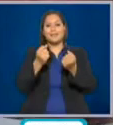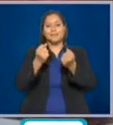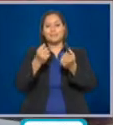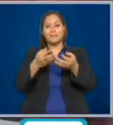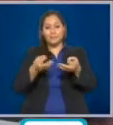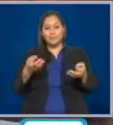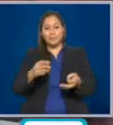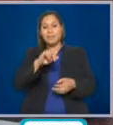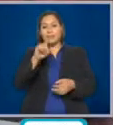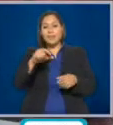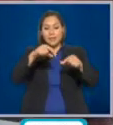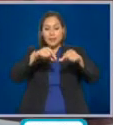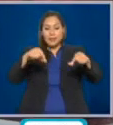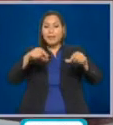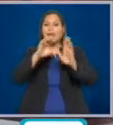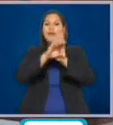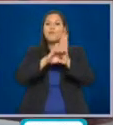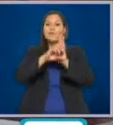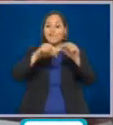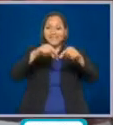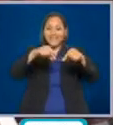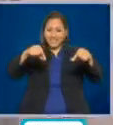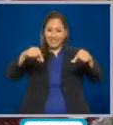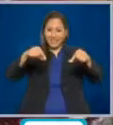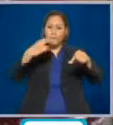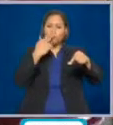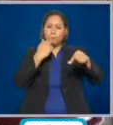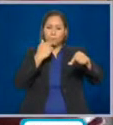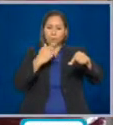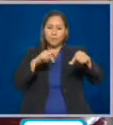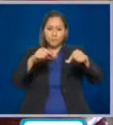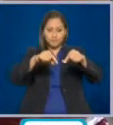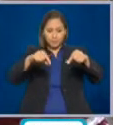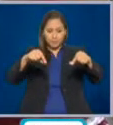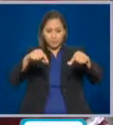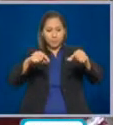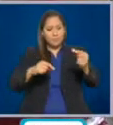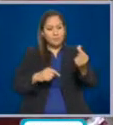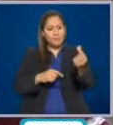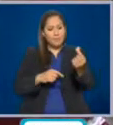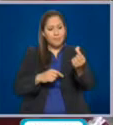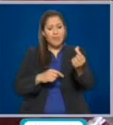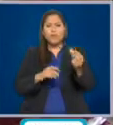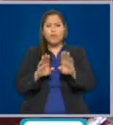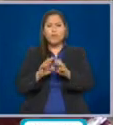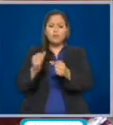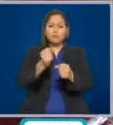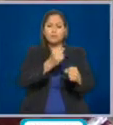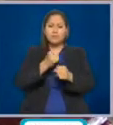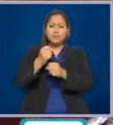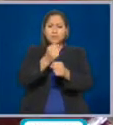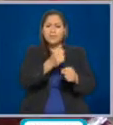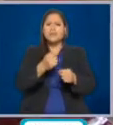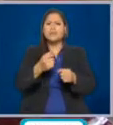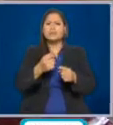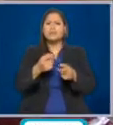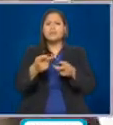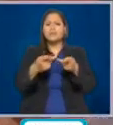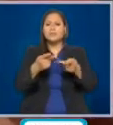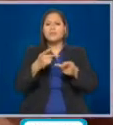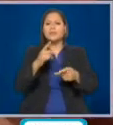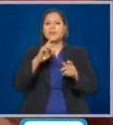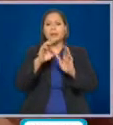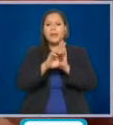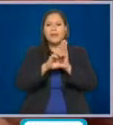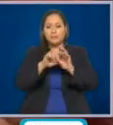el jamoncillo, maestro. Sí. ¿De qué se hace el jamoncillo? Célebre dulce. El jamoncillo